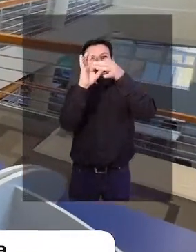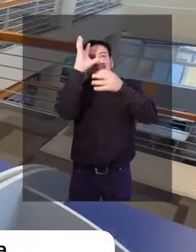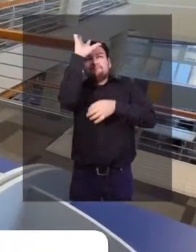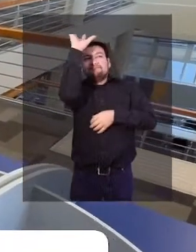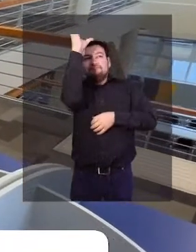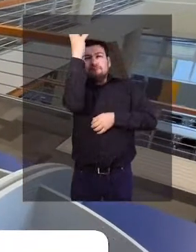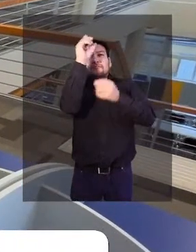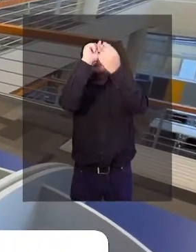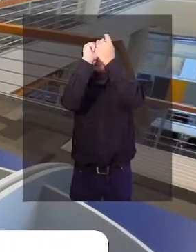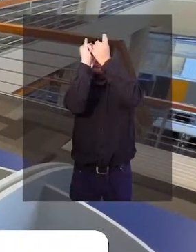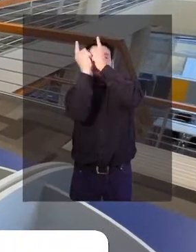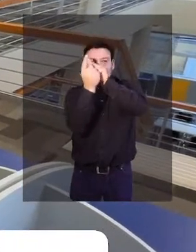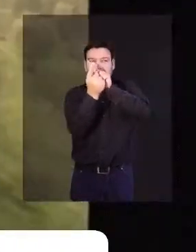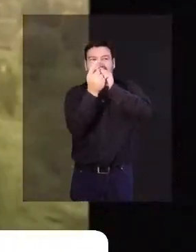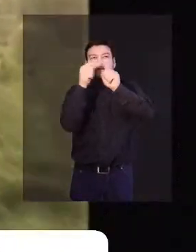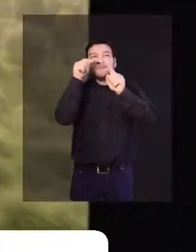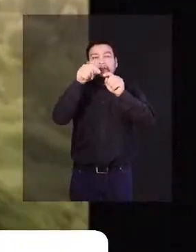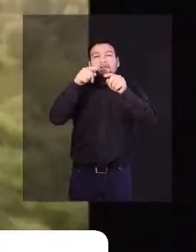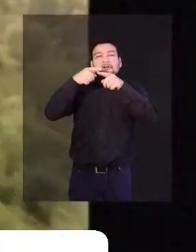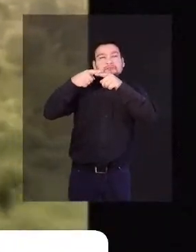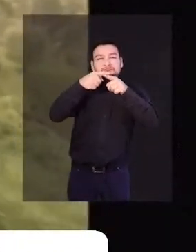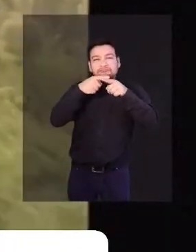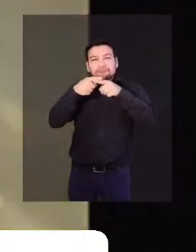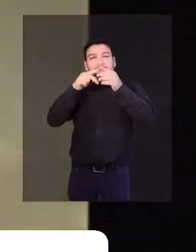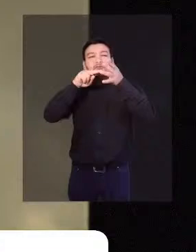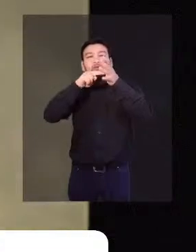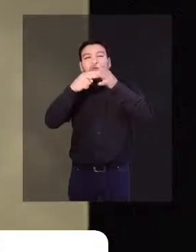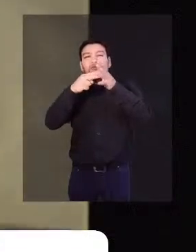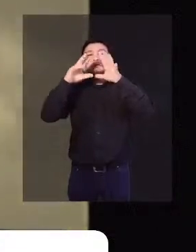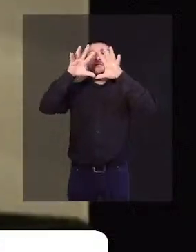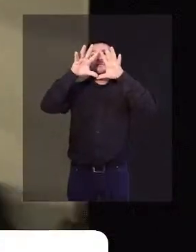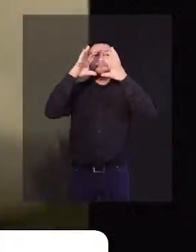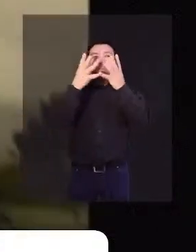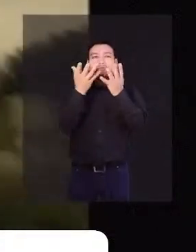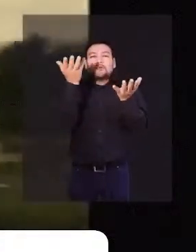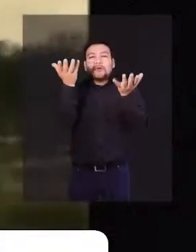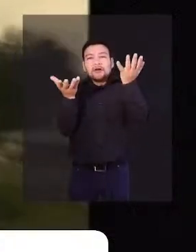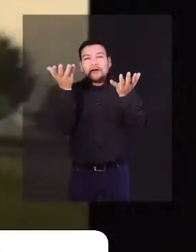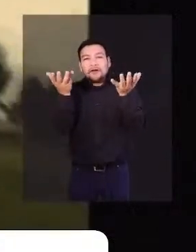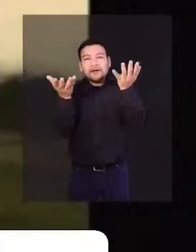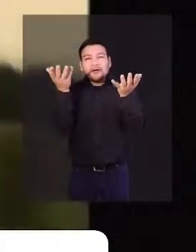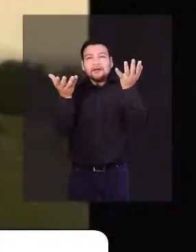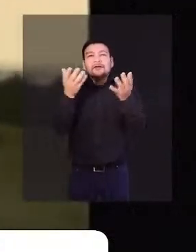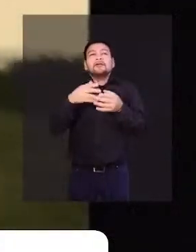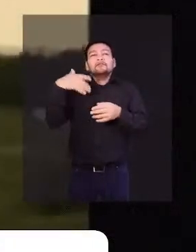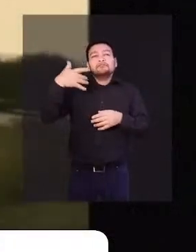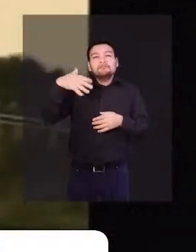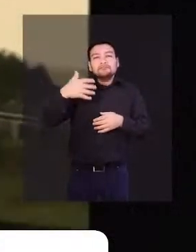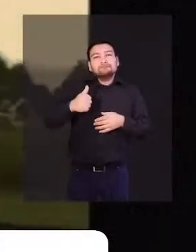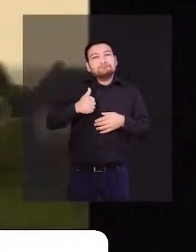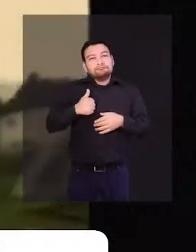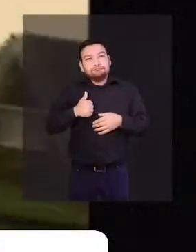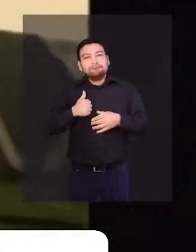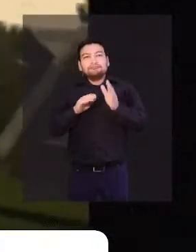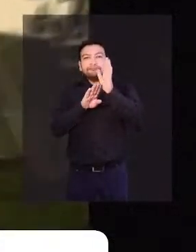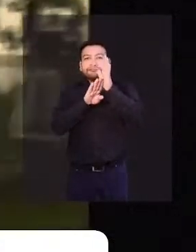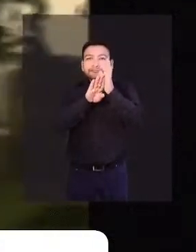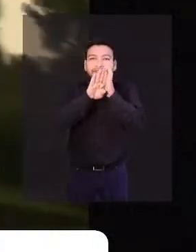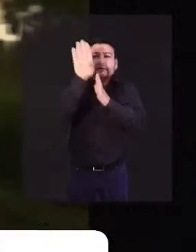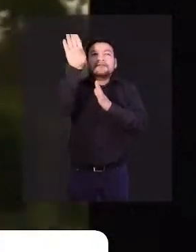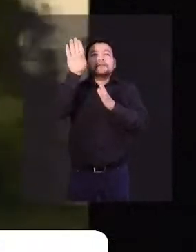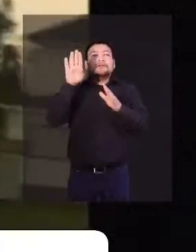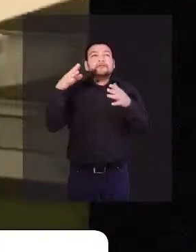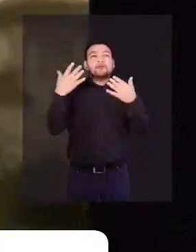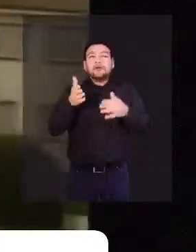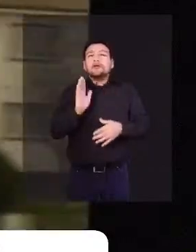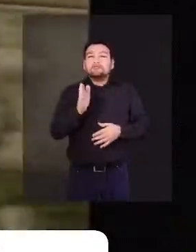exponencial. Nuestra historia se remonta a 1989, cuando la Universidad Austral de Chile abrió sus